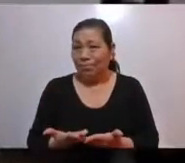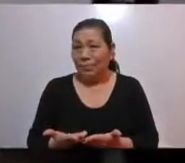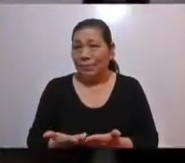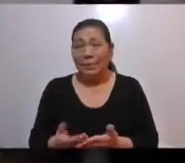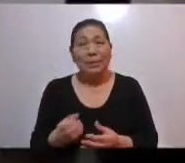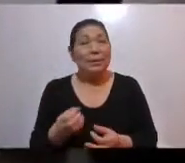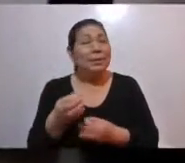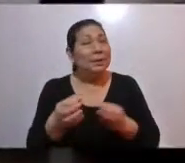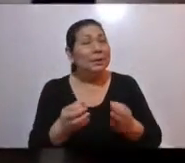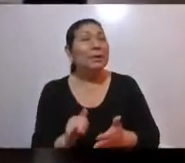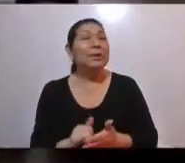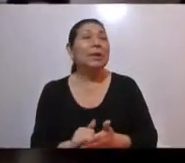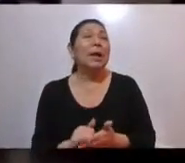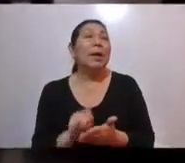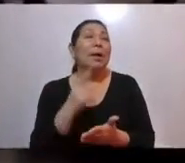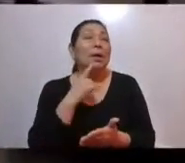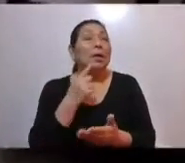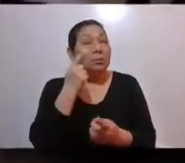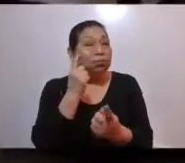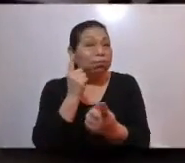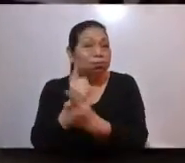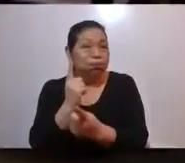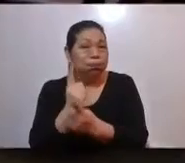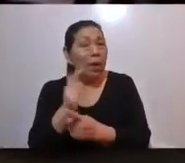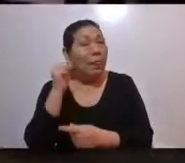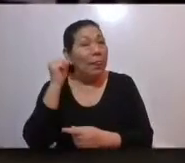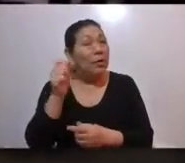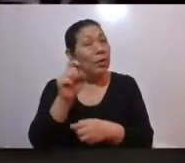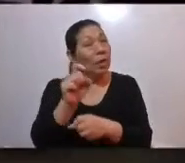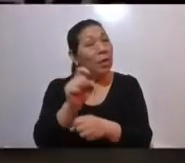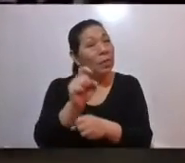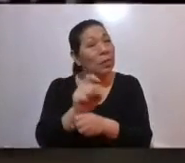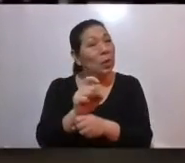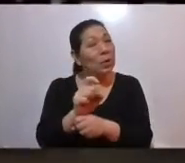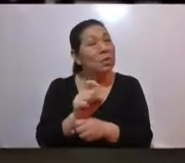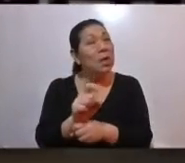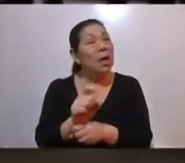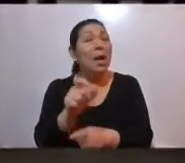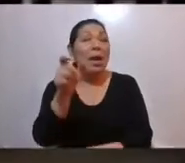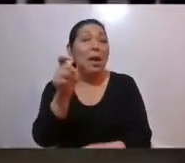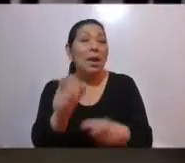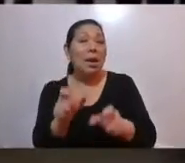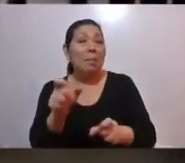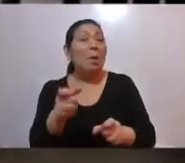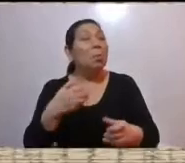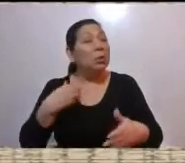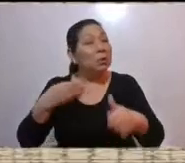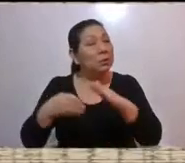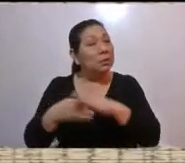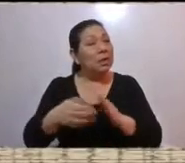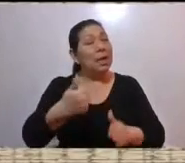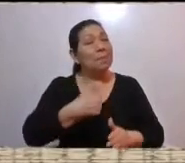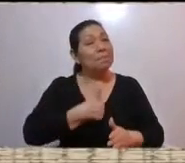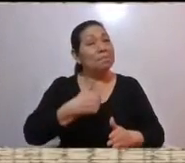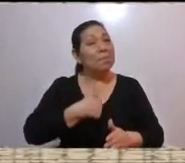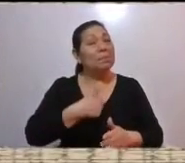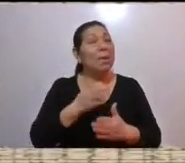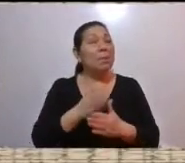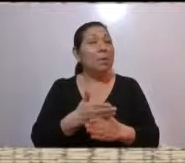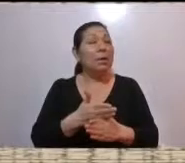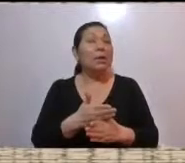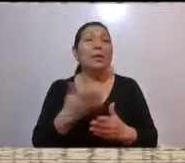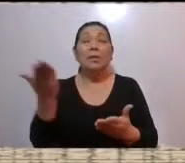trata en el específico aspecto de reconocimiento del derecho a la educación, sino de que las personas puedan acceder al